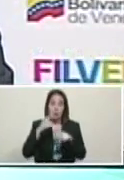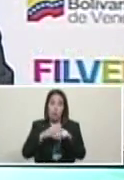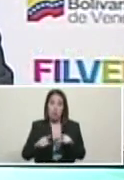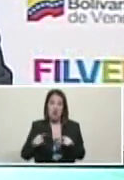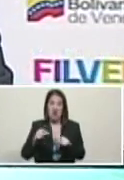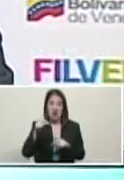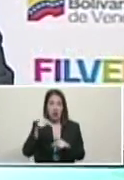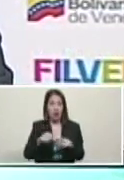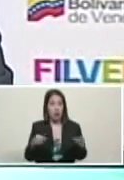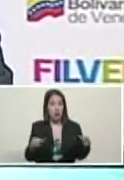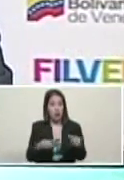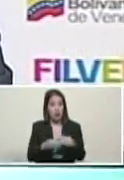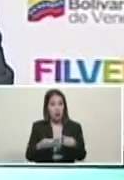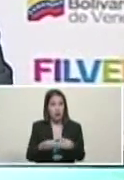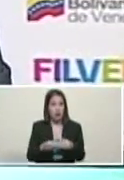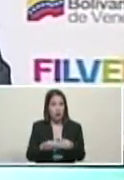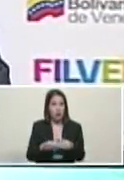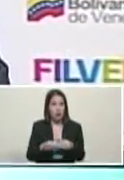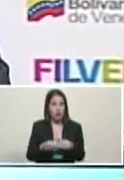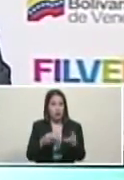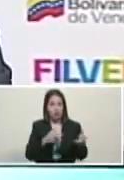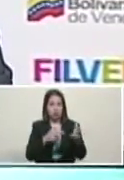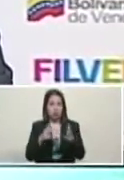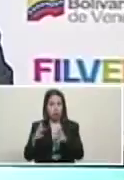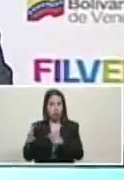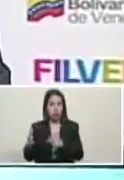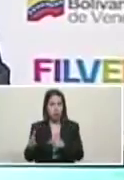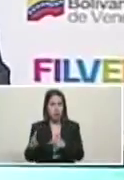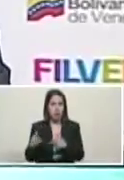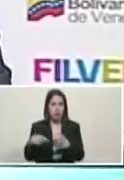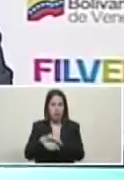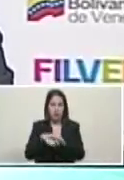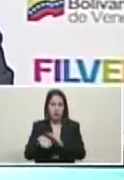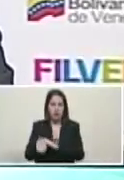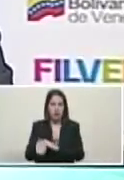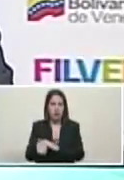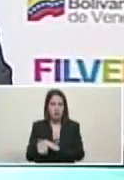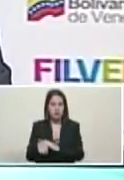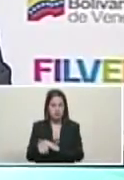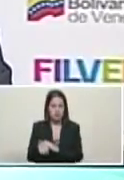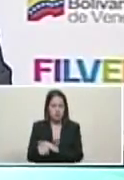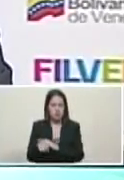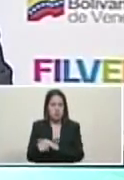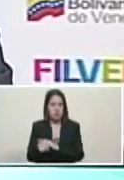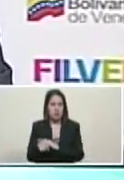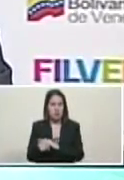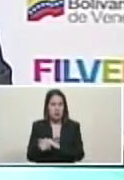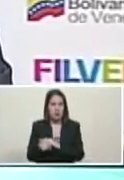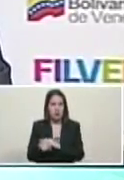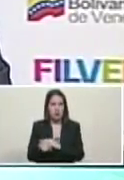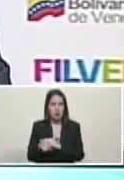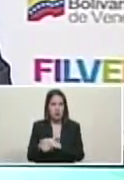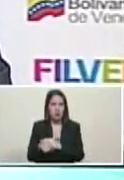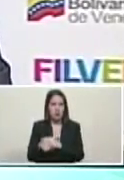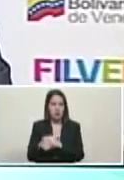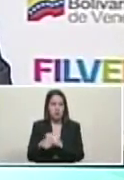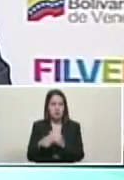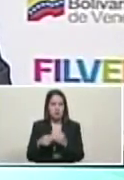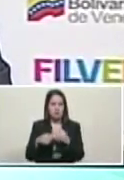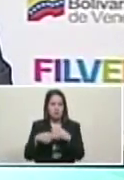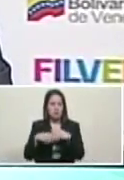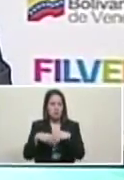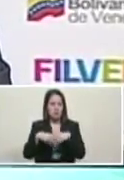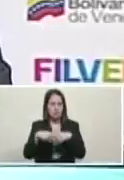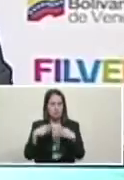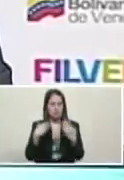grupo armado que esté, que ingrese, que circule por territorio venezolano, encontrará